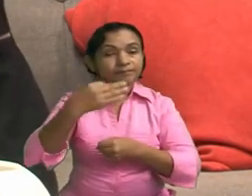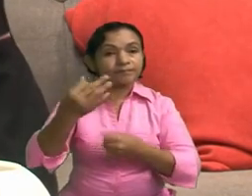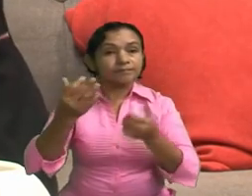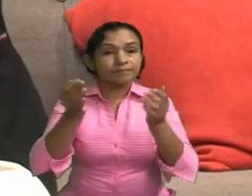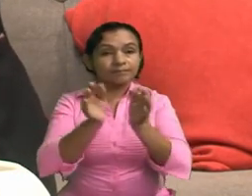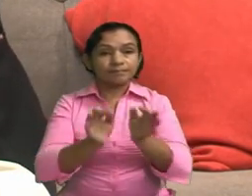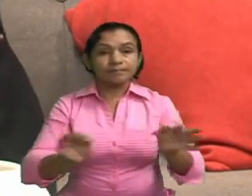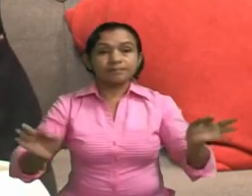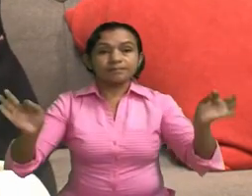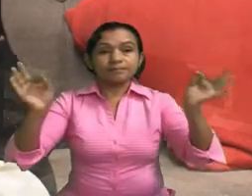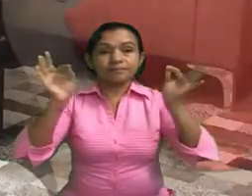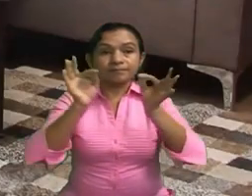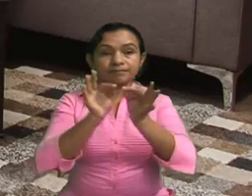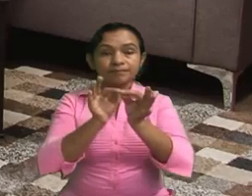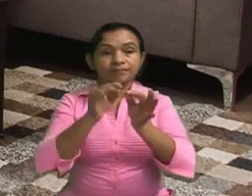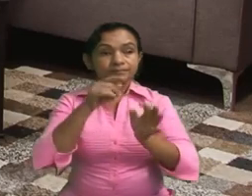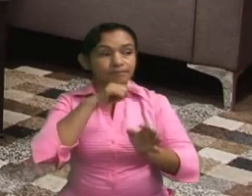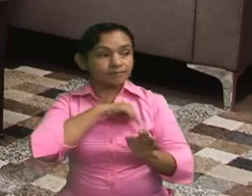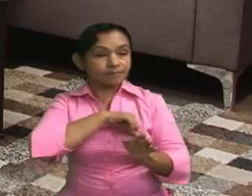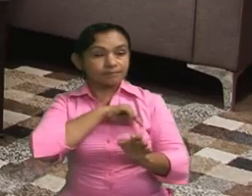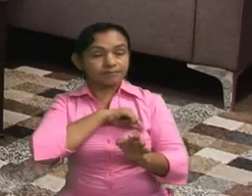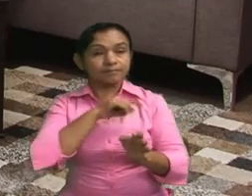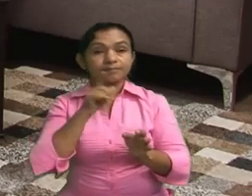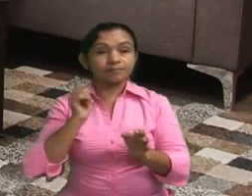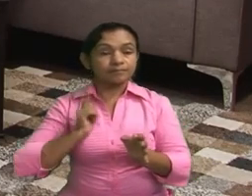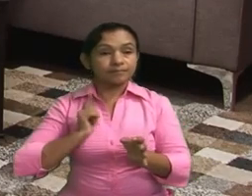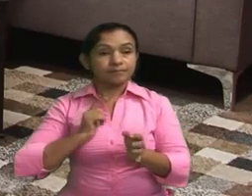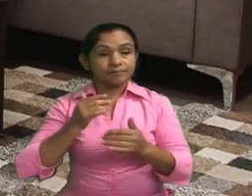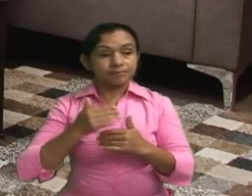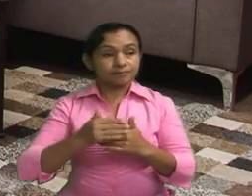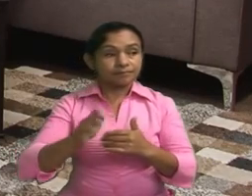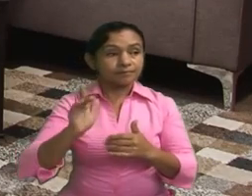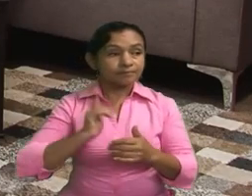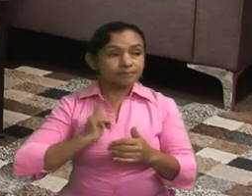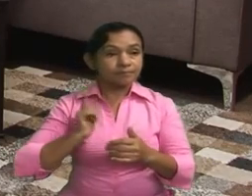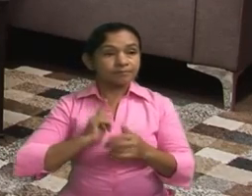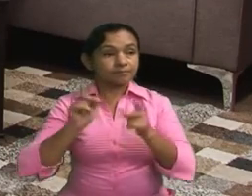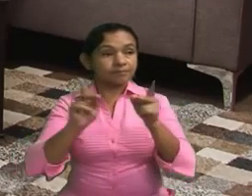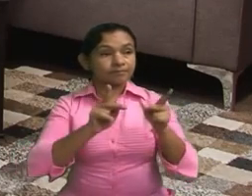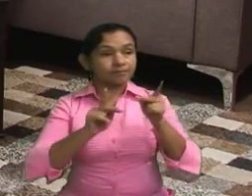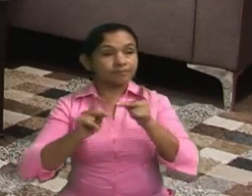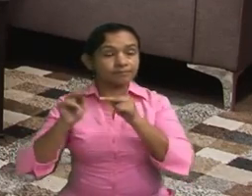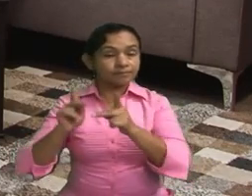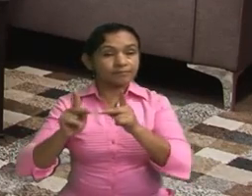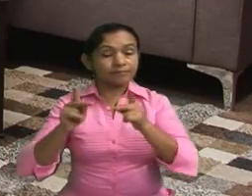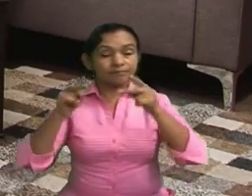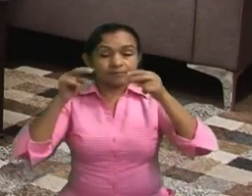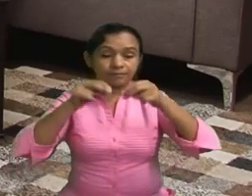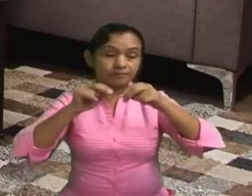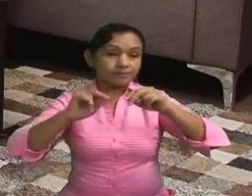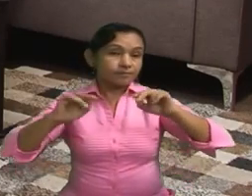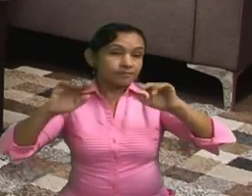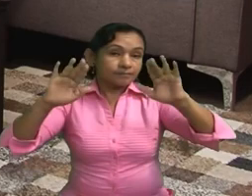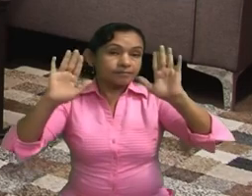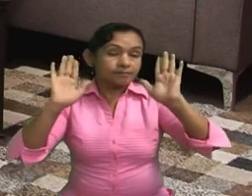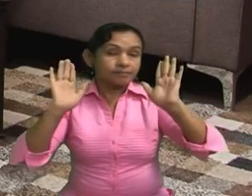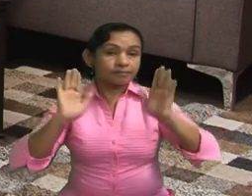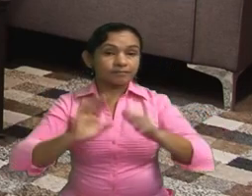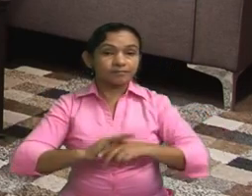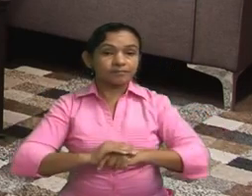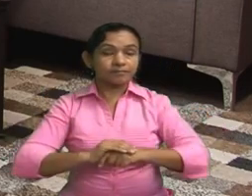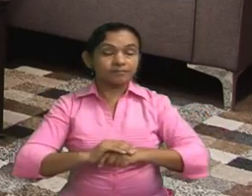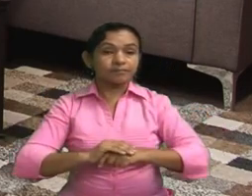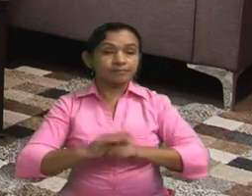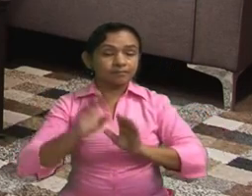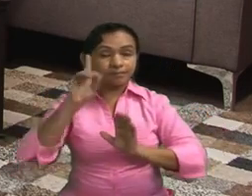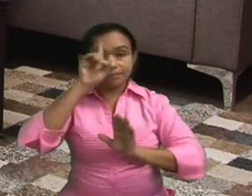es importante que esa conciencia que tienen significa que cuando ven que alguien no está actuando en favor de la naturaleza, ellos lo denuncian, ¿no? Ah, no,